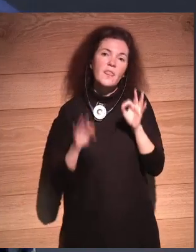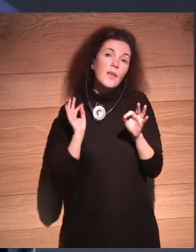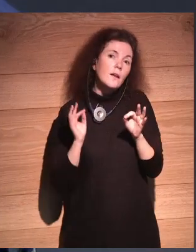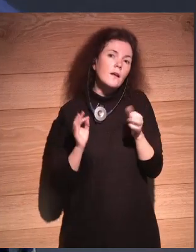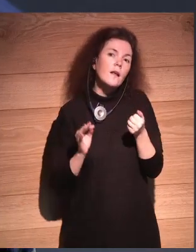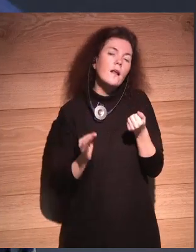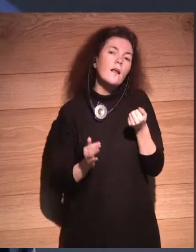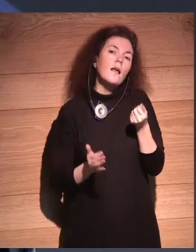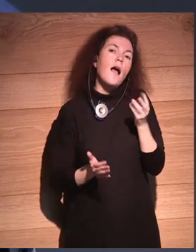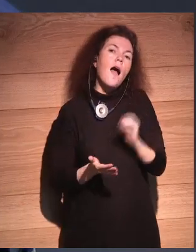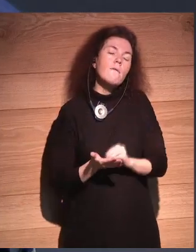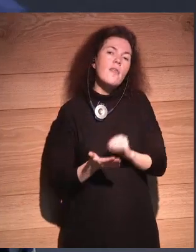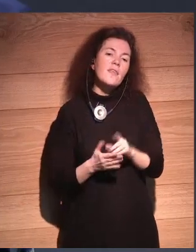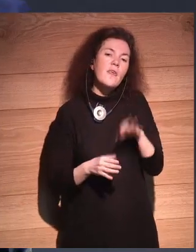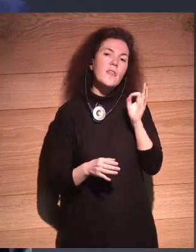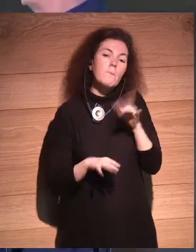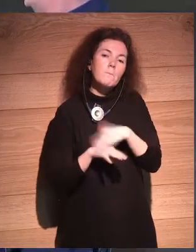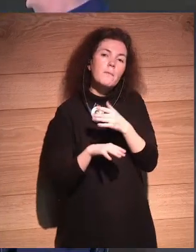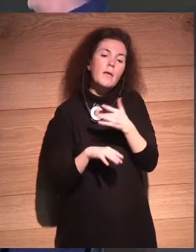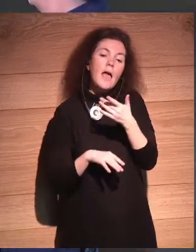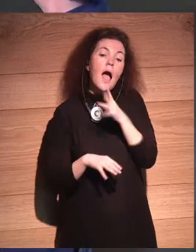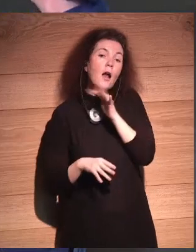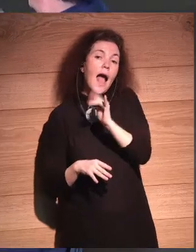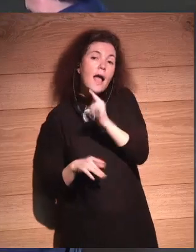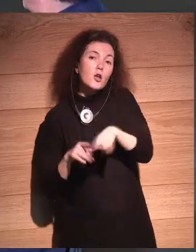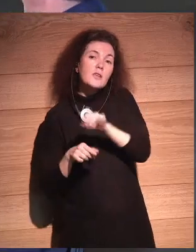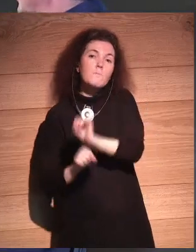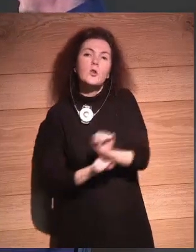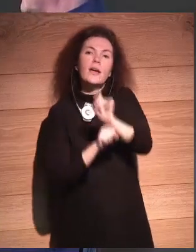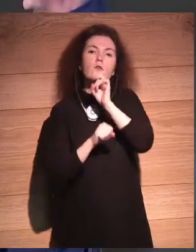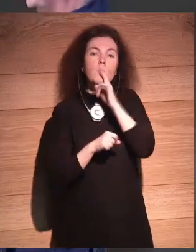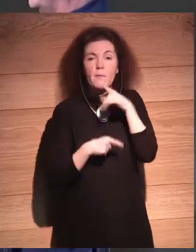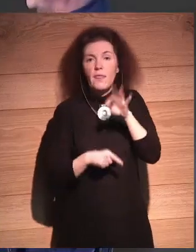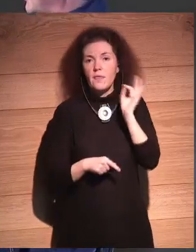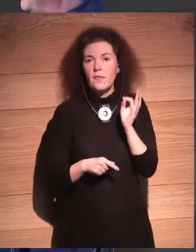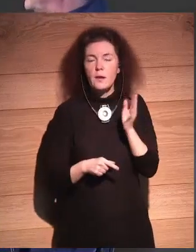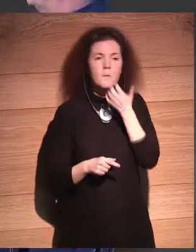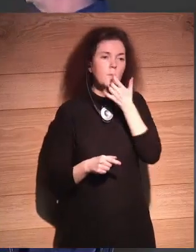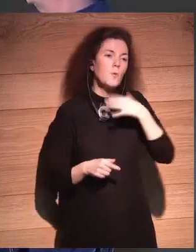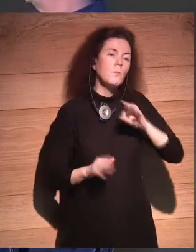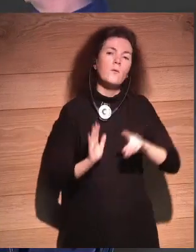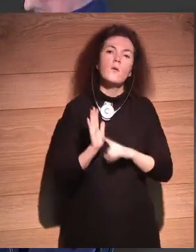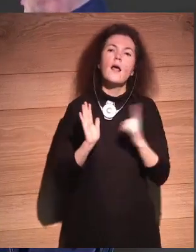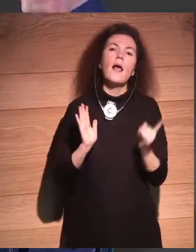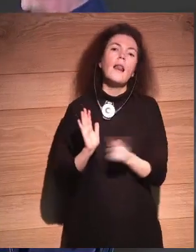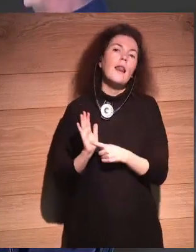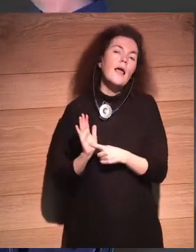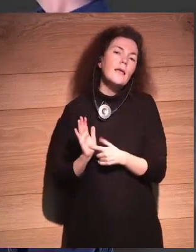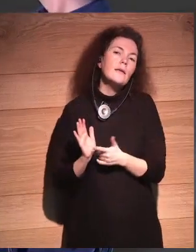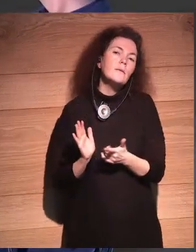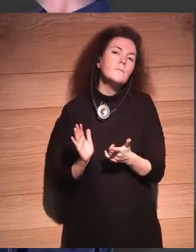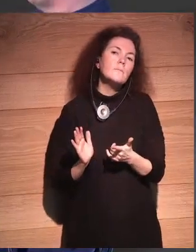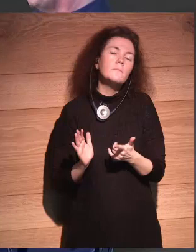veces cómo podemos proteger lo que tenemos. Por ejemplo, podemos tener una ley que diga, bueno,